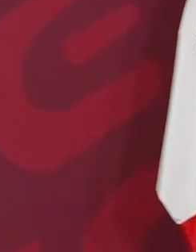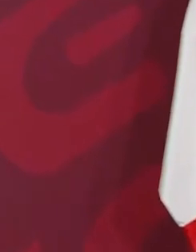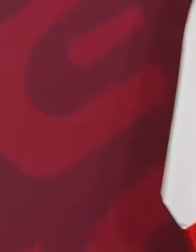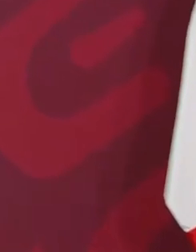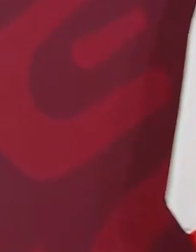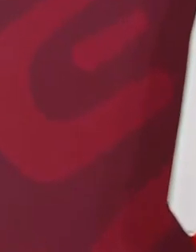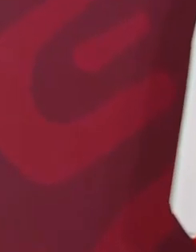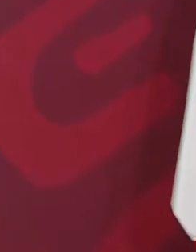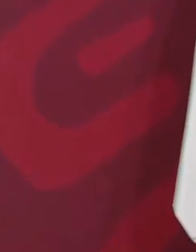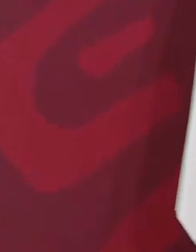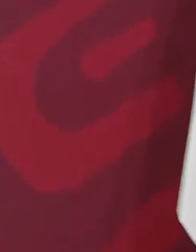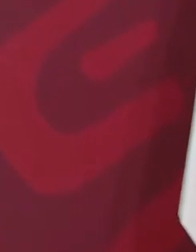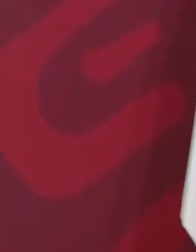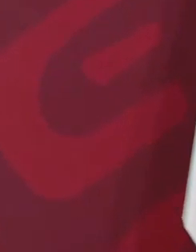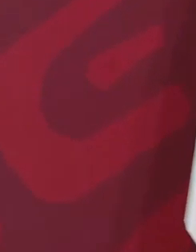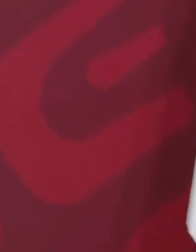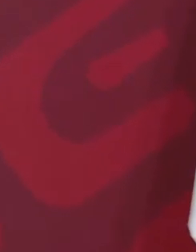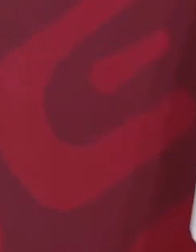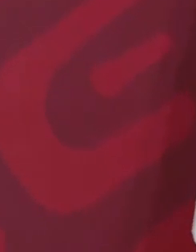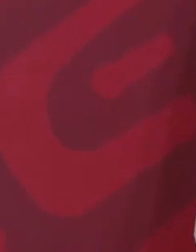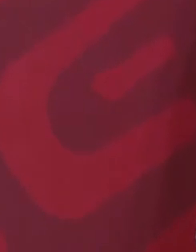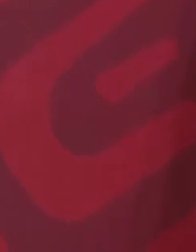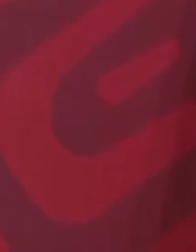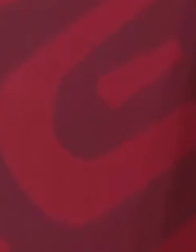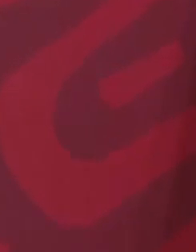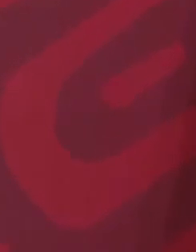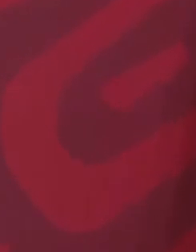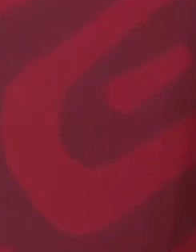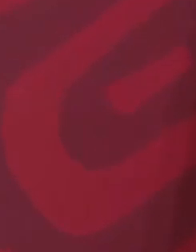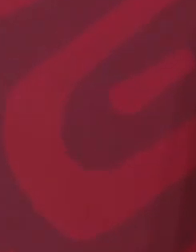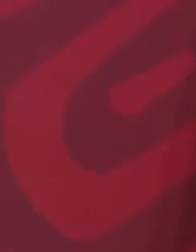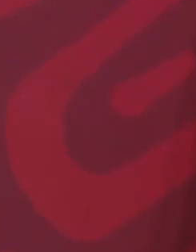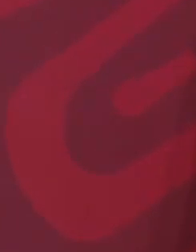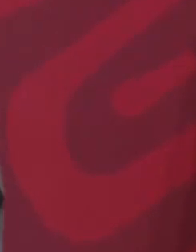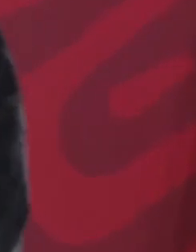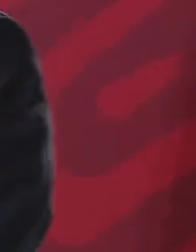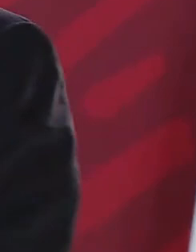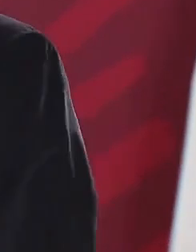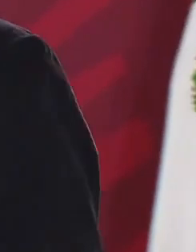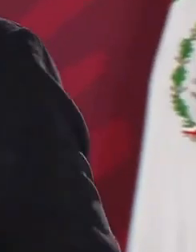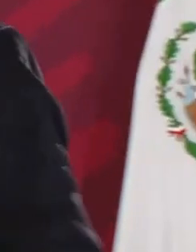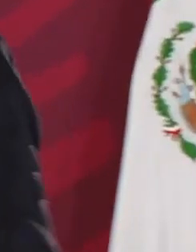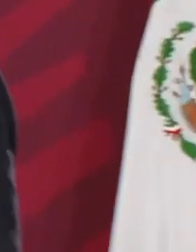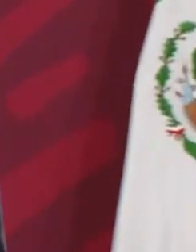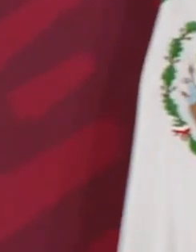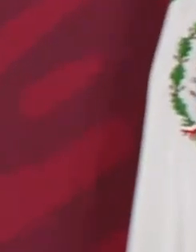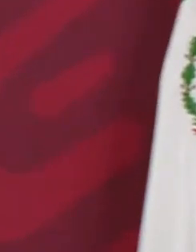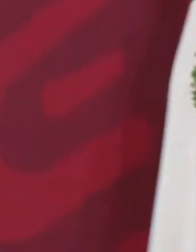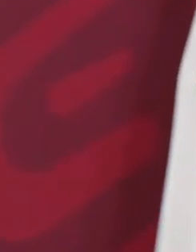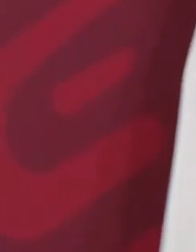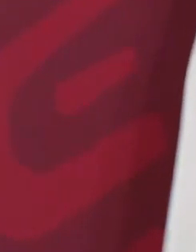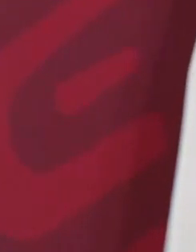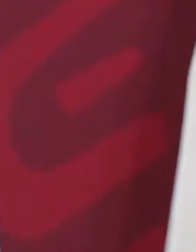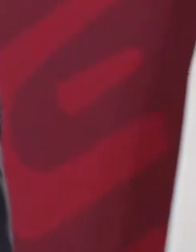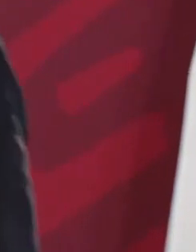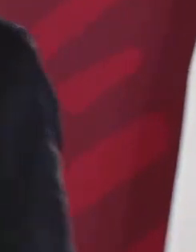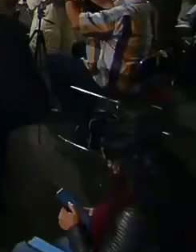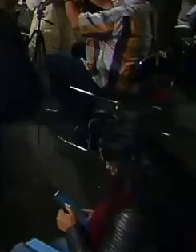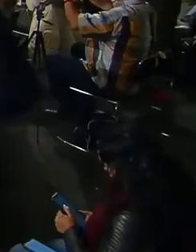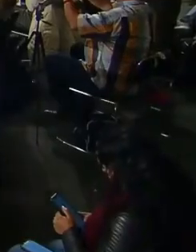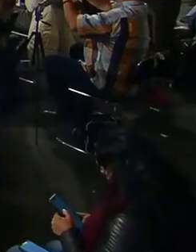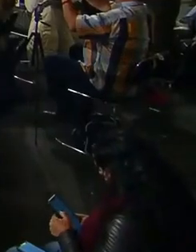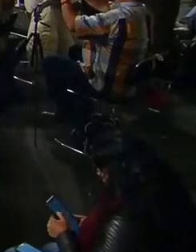1520 piedras en cada riñón y unos 3 o 4 litros de agua en cada